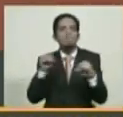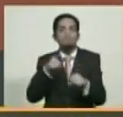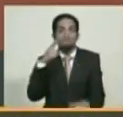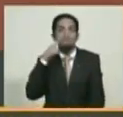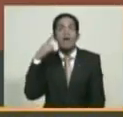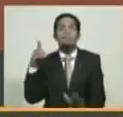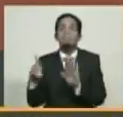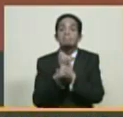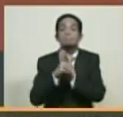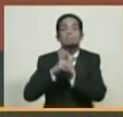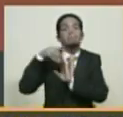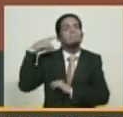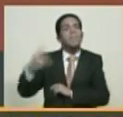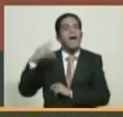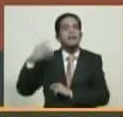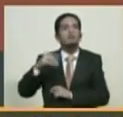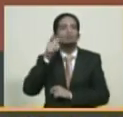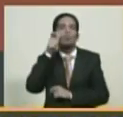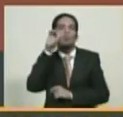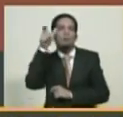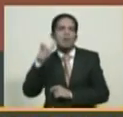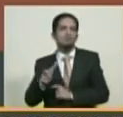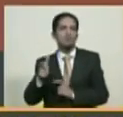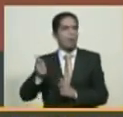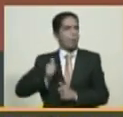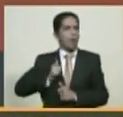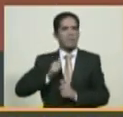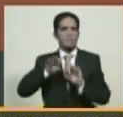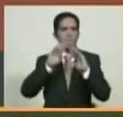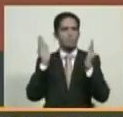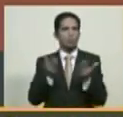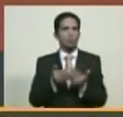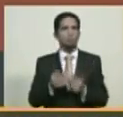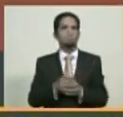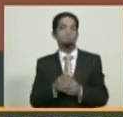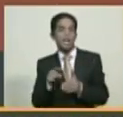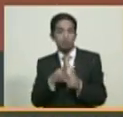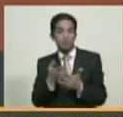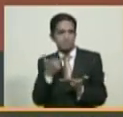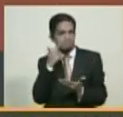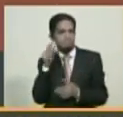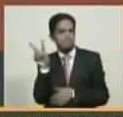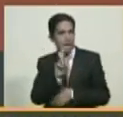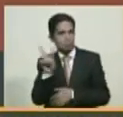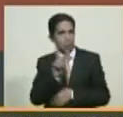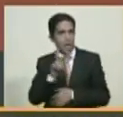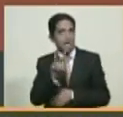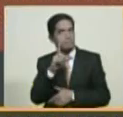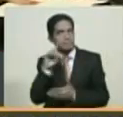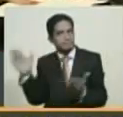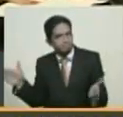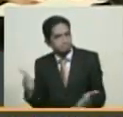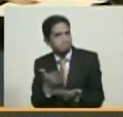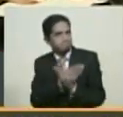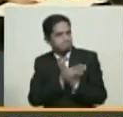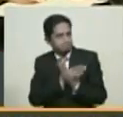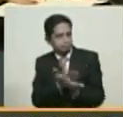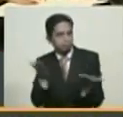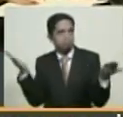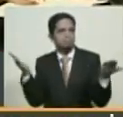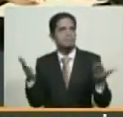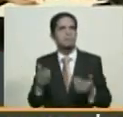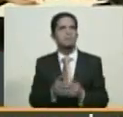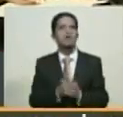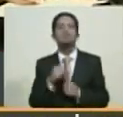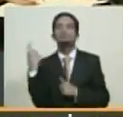de cualquier ciudadano en el mundo. Así que las políticas de Venezuela han sido de integrar a ese flujo migratorio, pero no solamente al